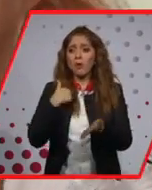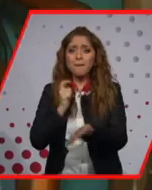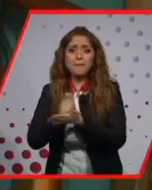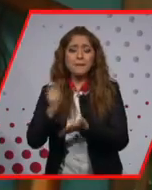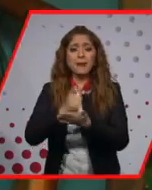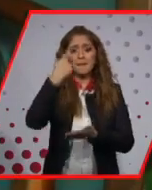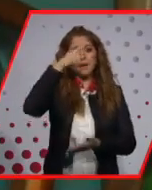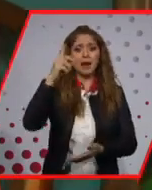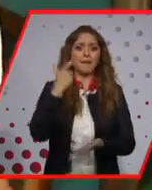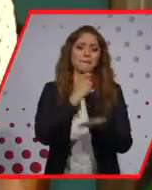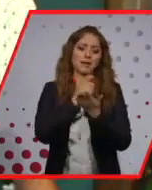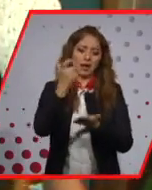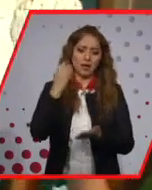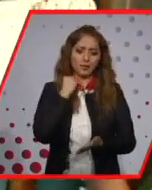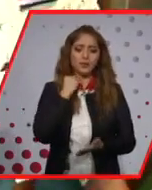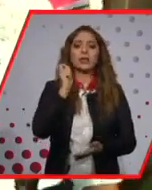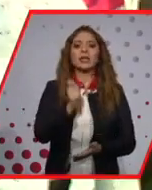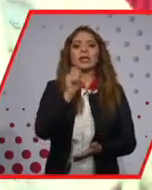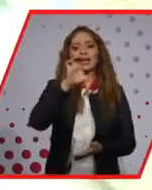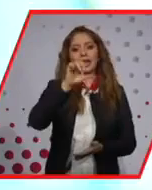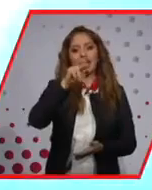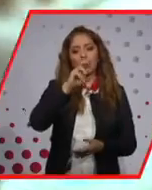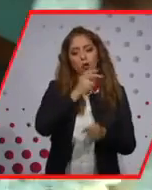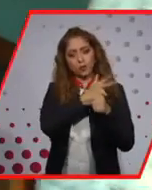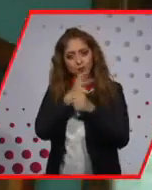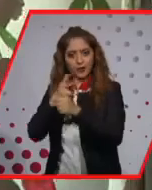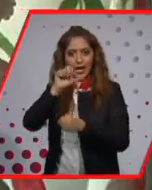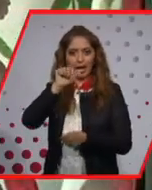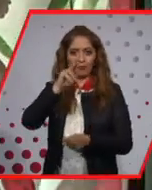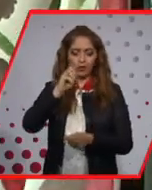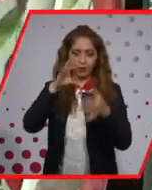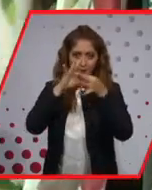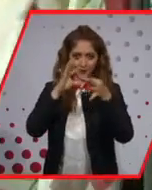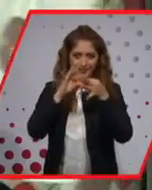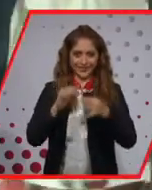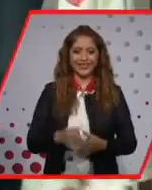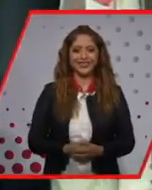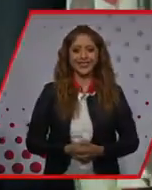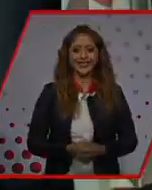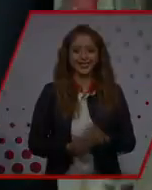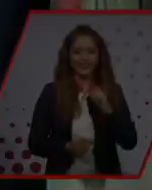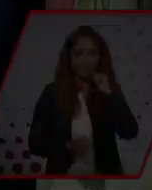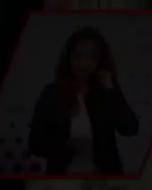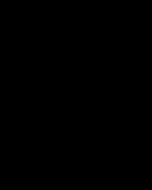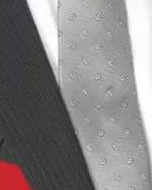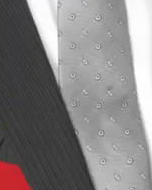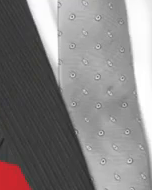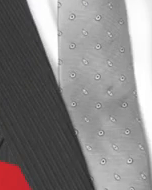un abogado. Con imágenes de Claudio Equiwa, para quien corresponda, reportó Alfonso Vargas Torres.